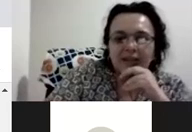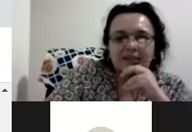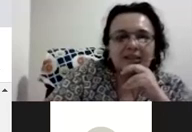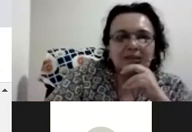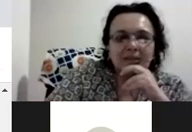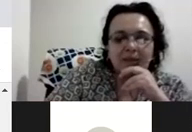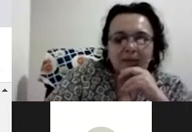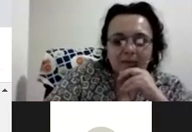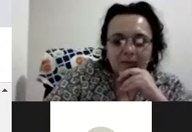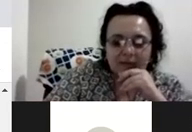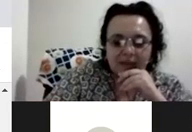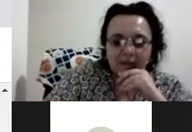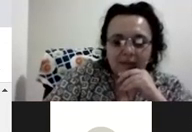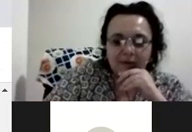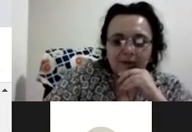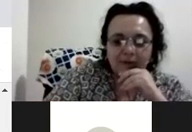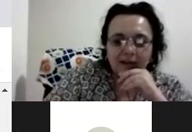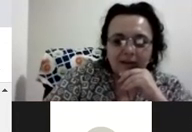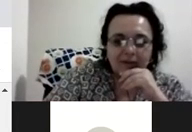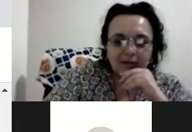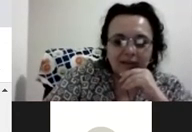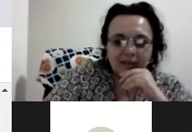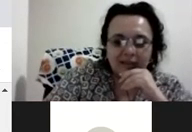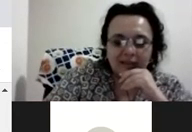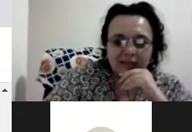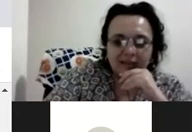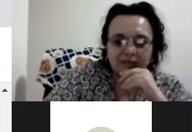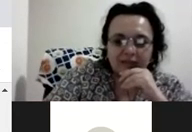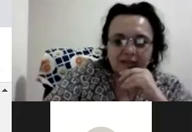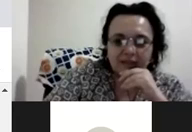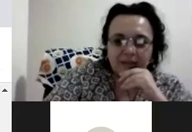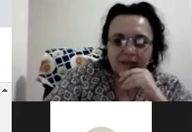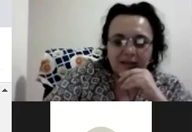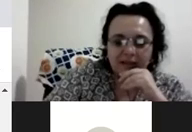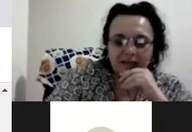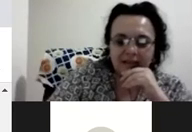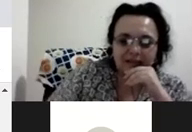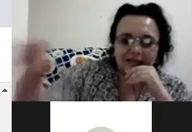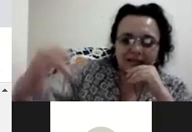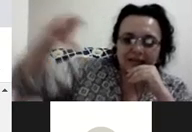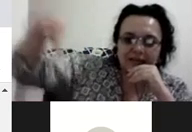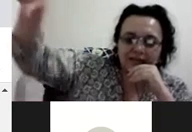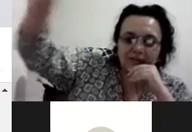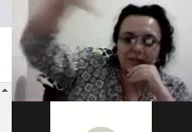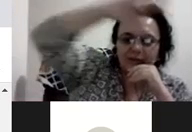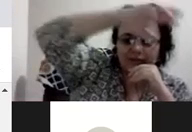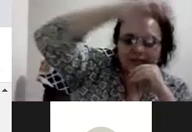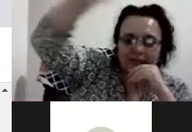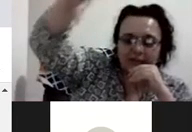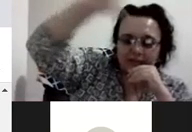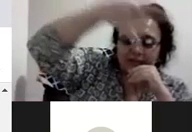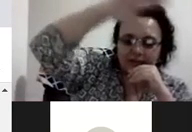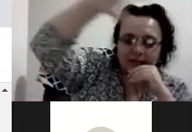de ir haciendo también un listado de vocabulario de que ustedes sepan de dónde sus